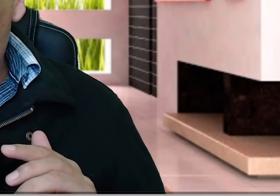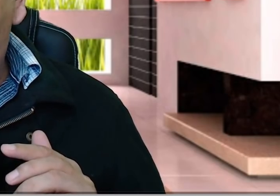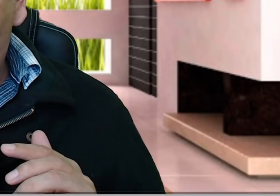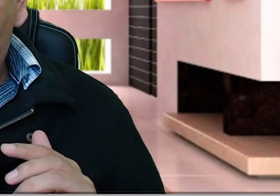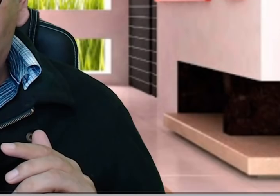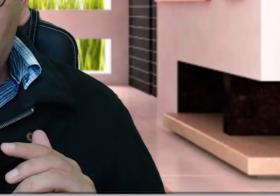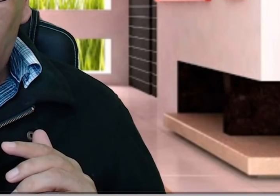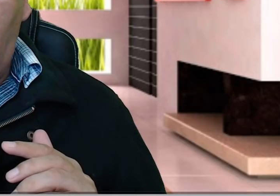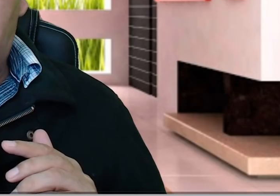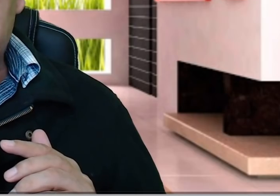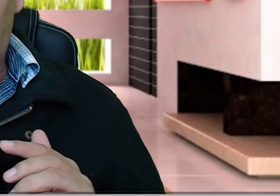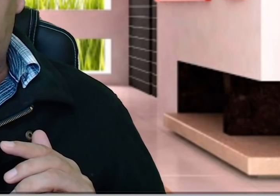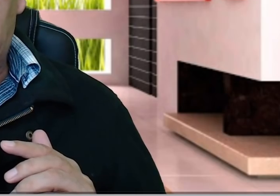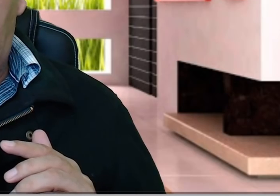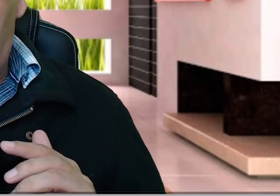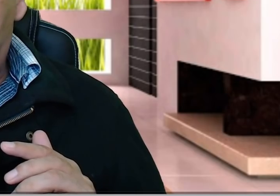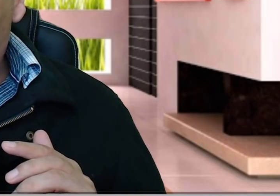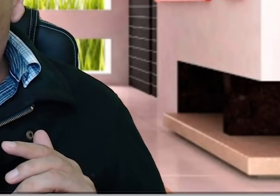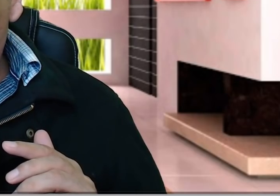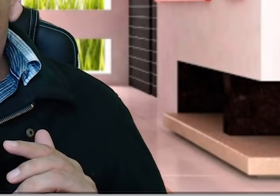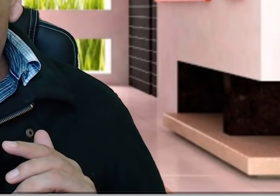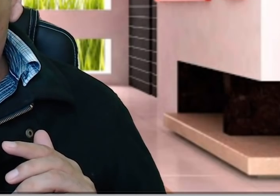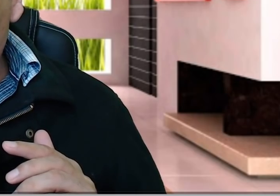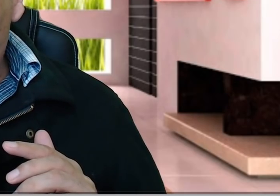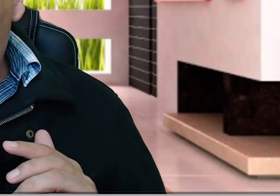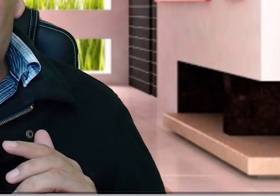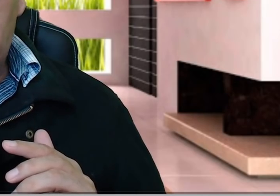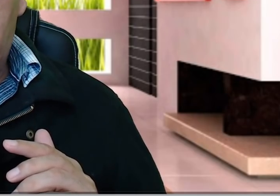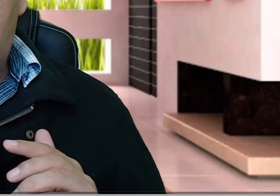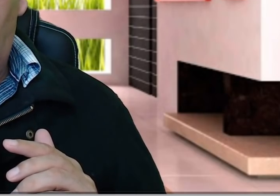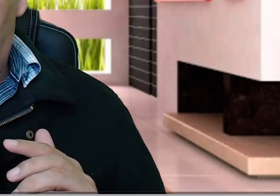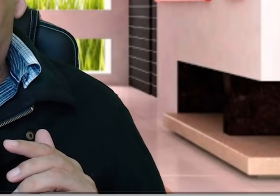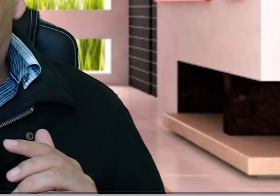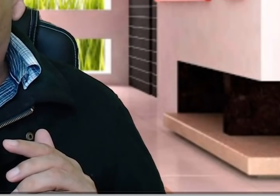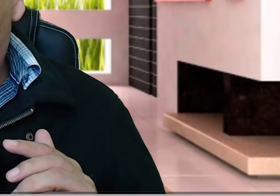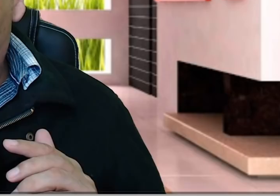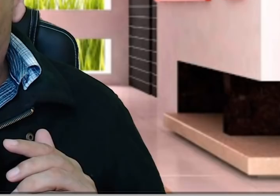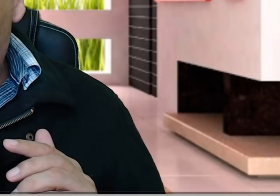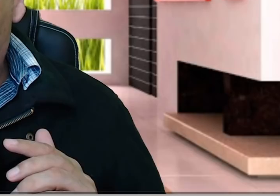este canal. Además, compártela. Nos vemos en el próximo video.